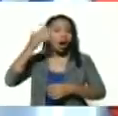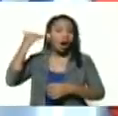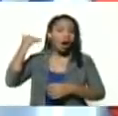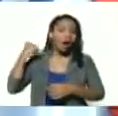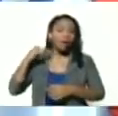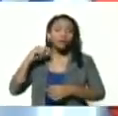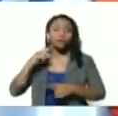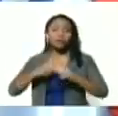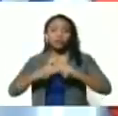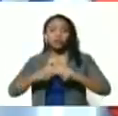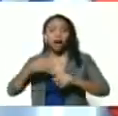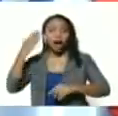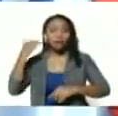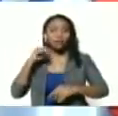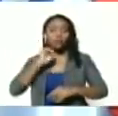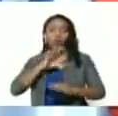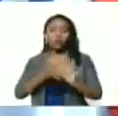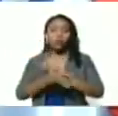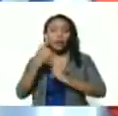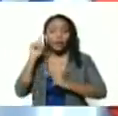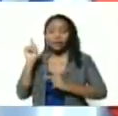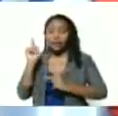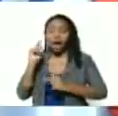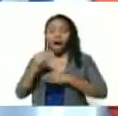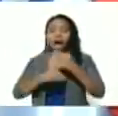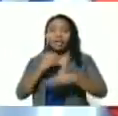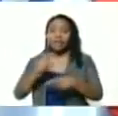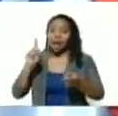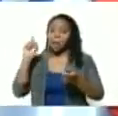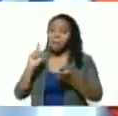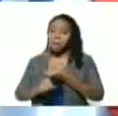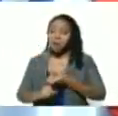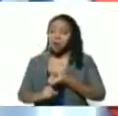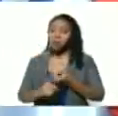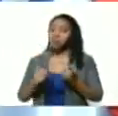fiscal general hace eso con su esposo y su